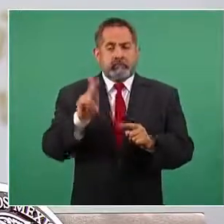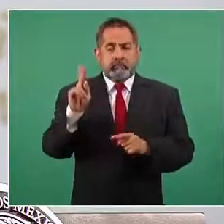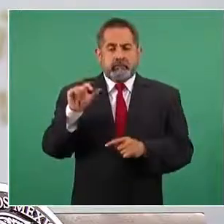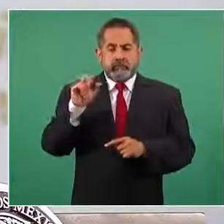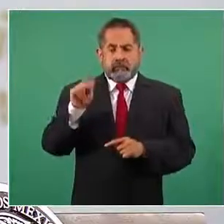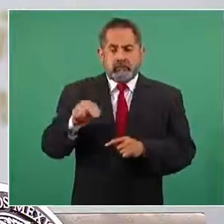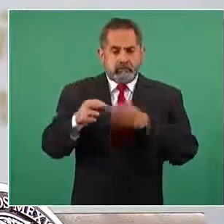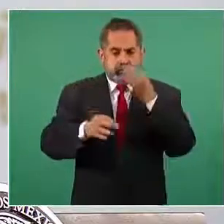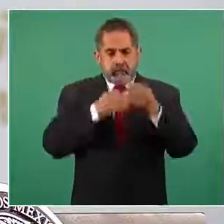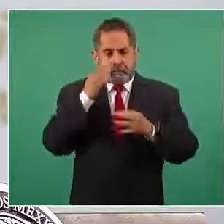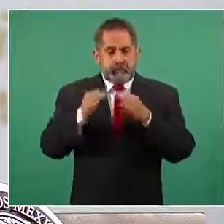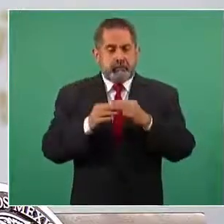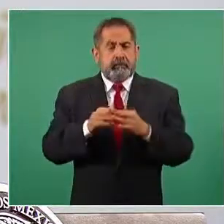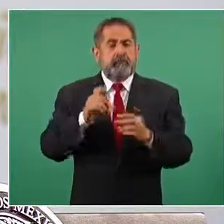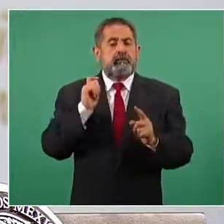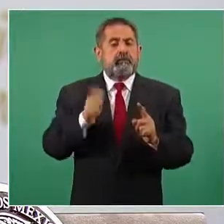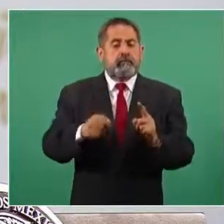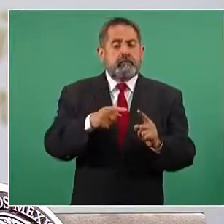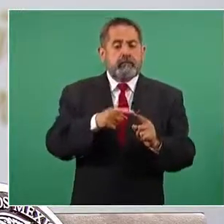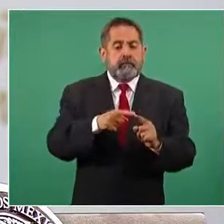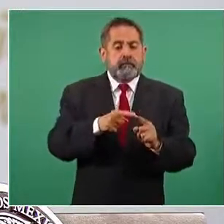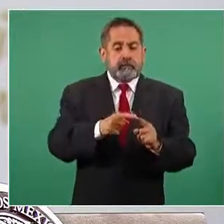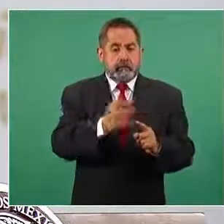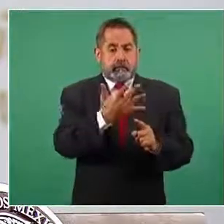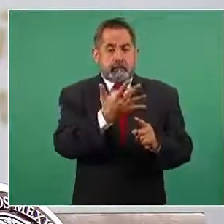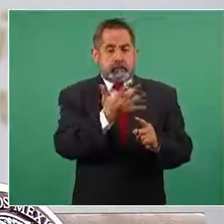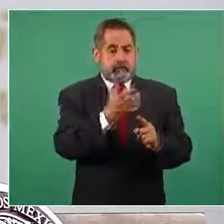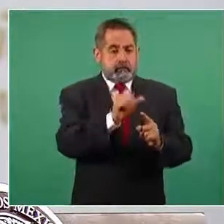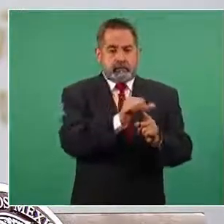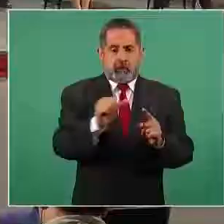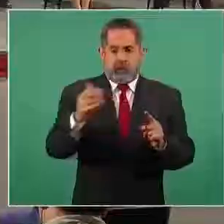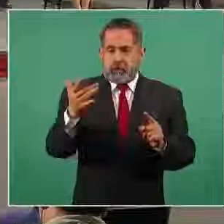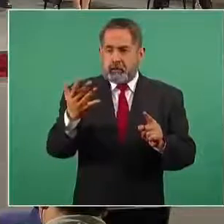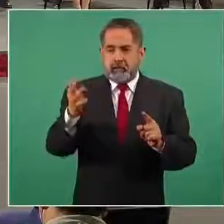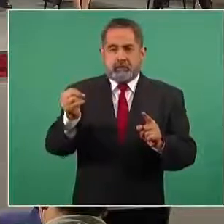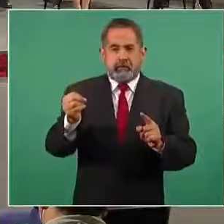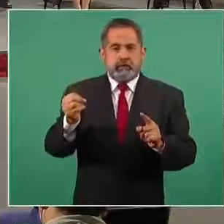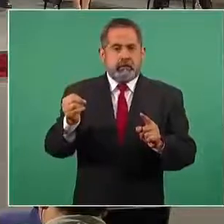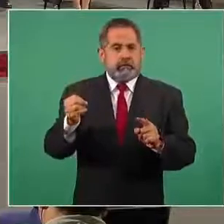de vacunación para la década de 50 a 59 años.